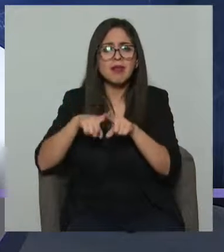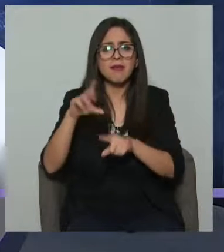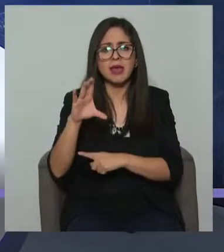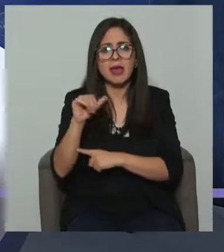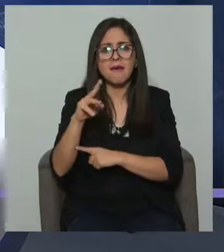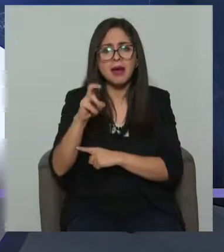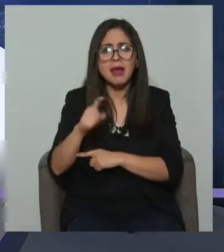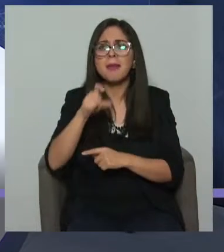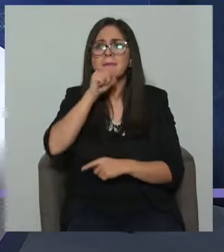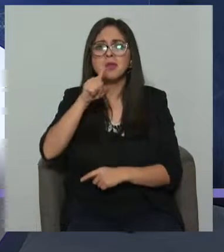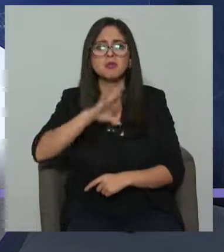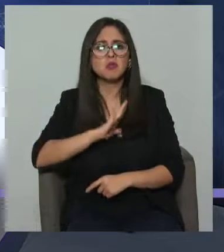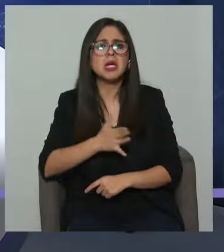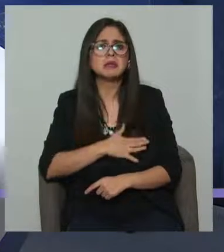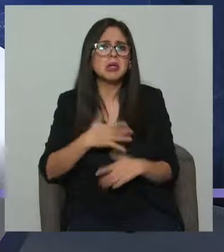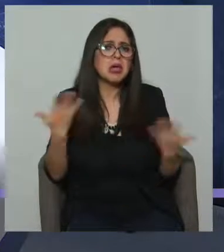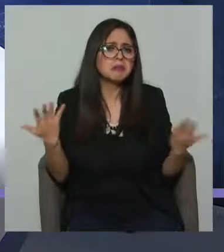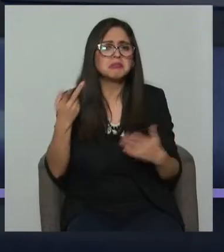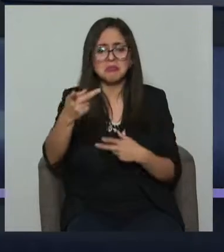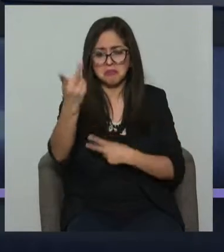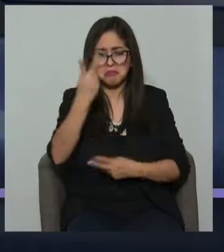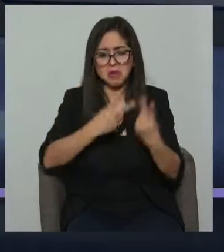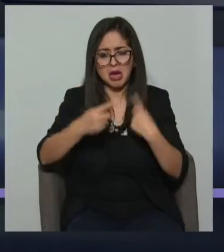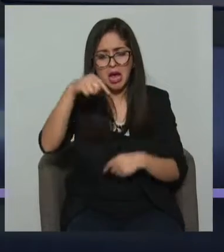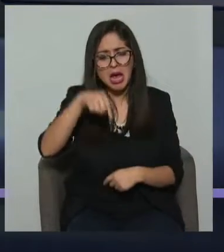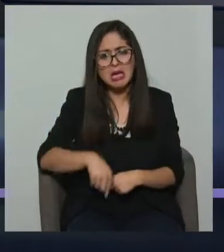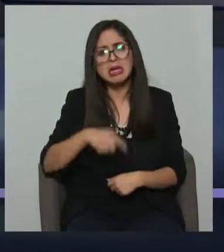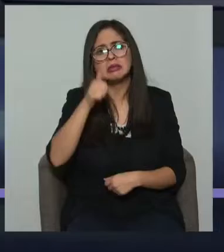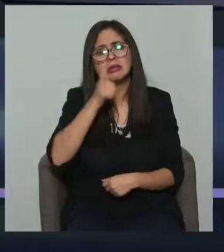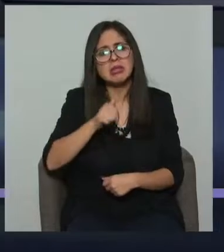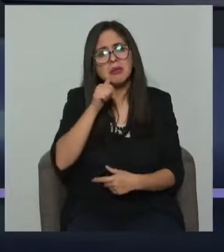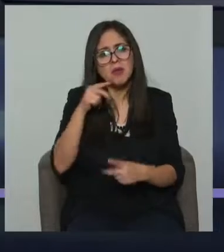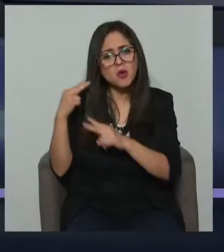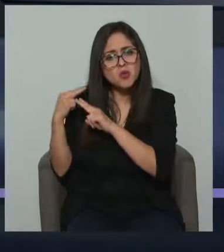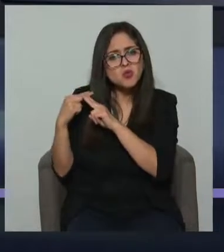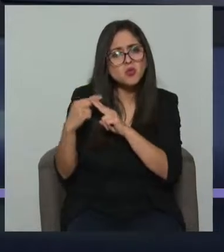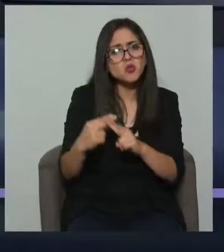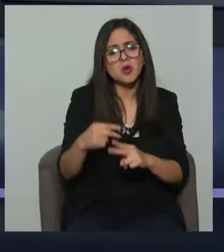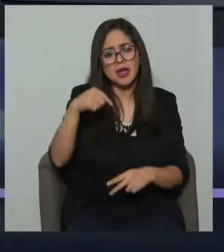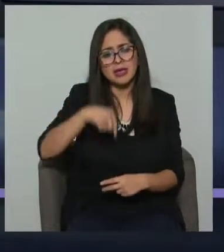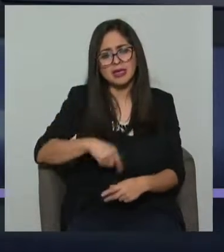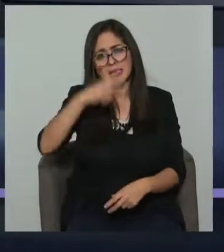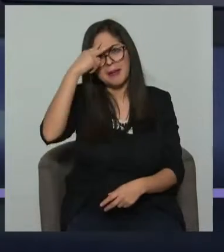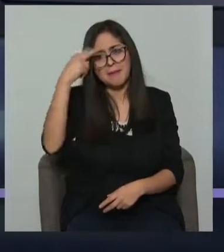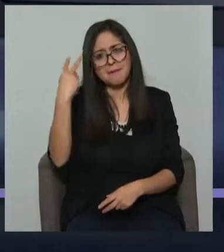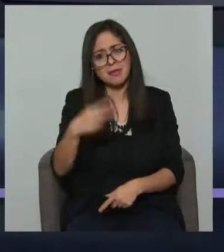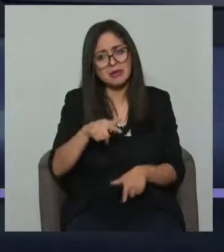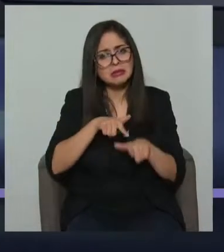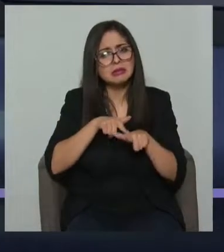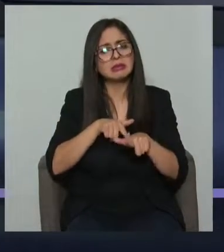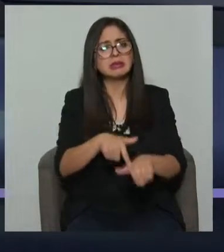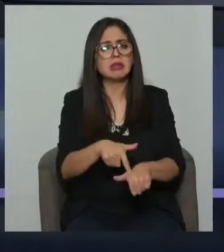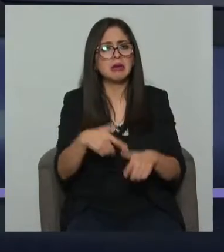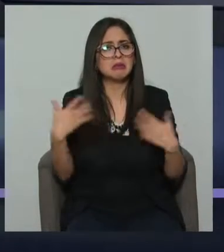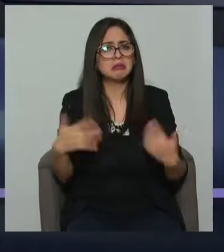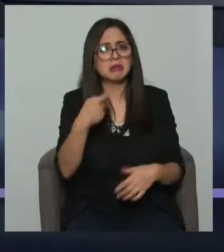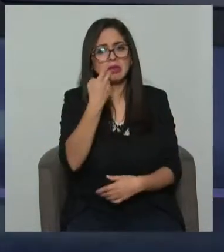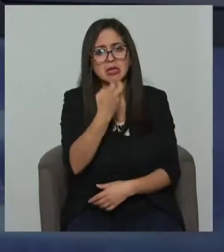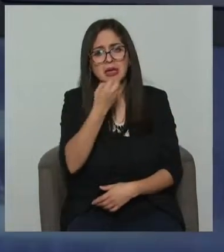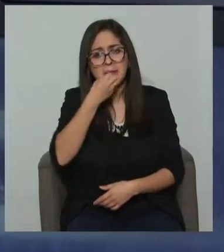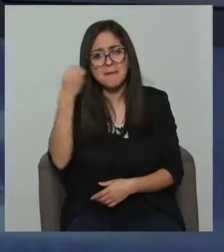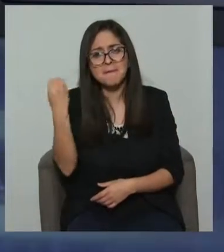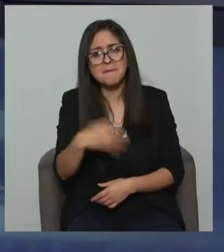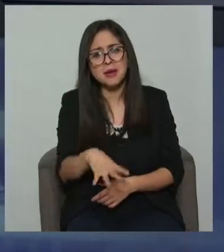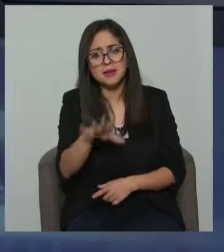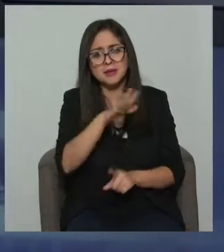España. En fin, entonces, venga a esta tradición que se ha mantenido viva en nuestro país y que es muy rica, pues,